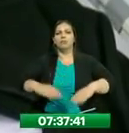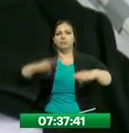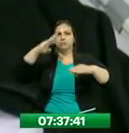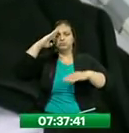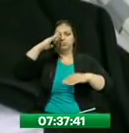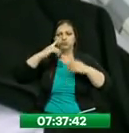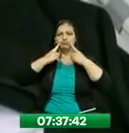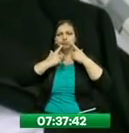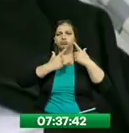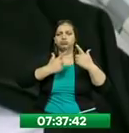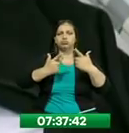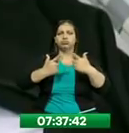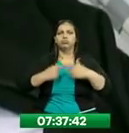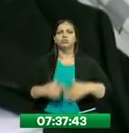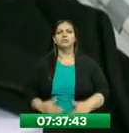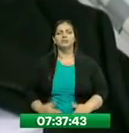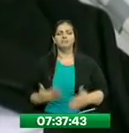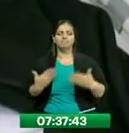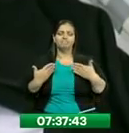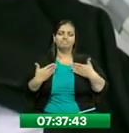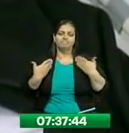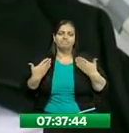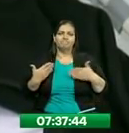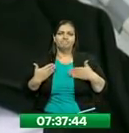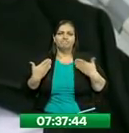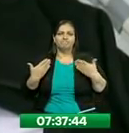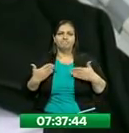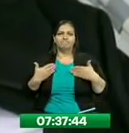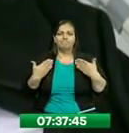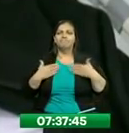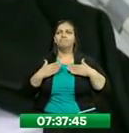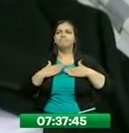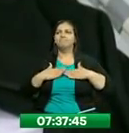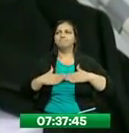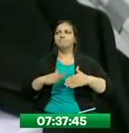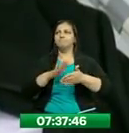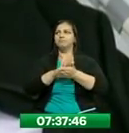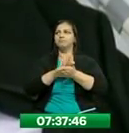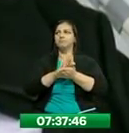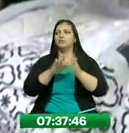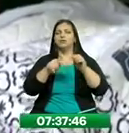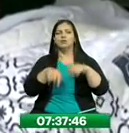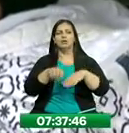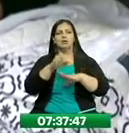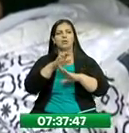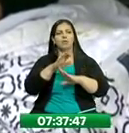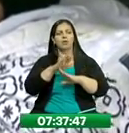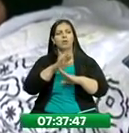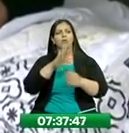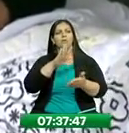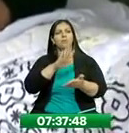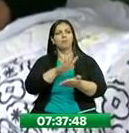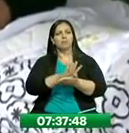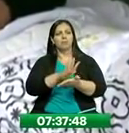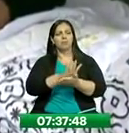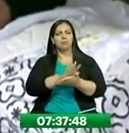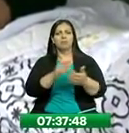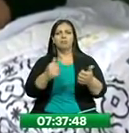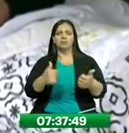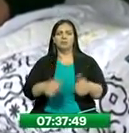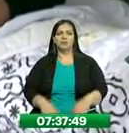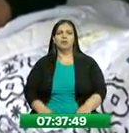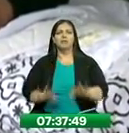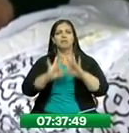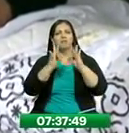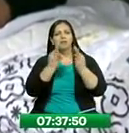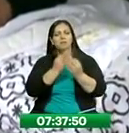trabajo. Gracias a eso está todo en paz, el Ecuador volvió a su normalidad. El apoyo de su familia y el de la institución